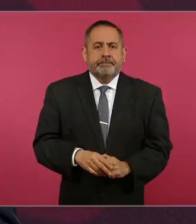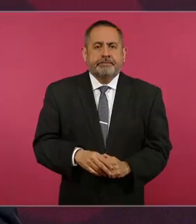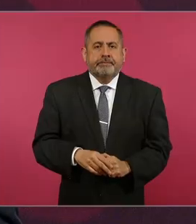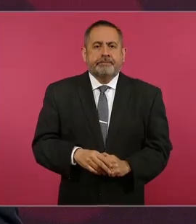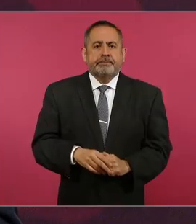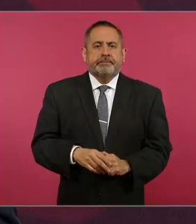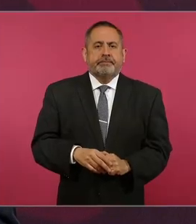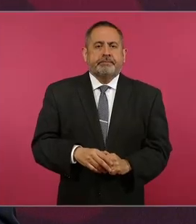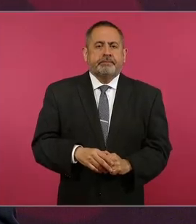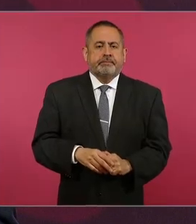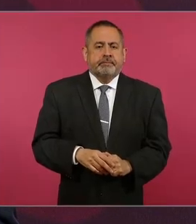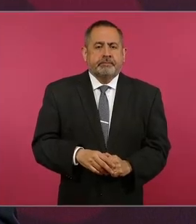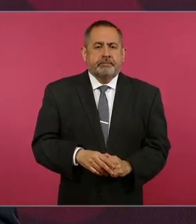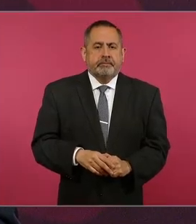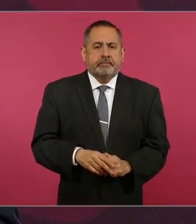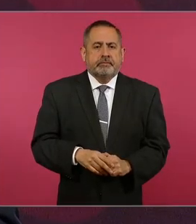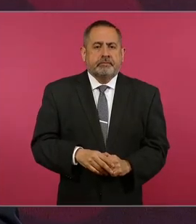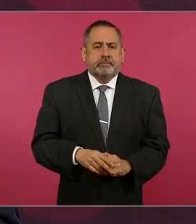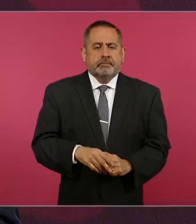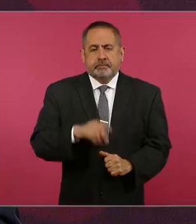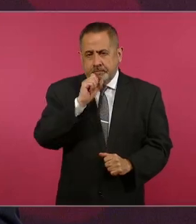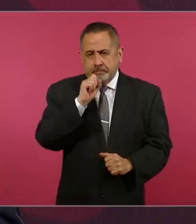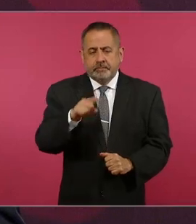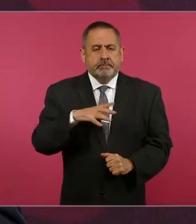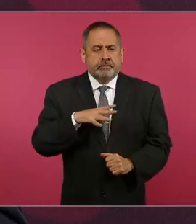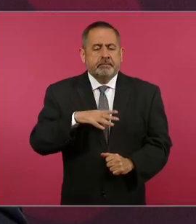hay también